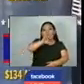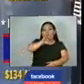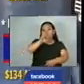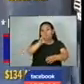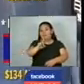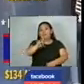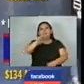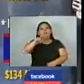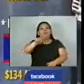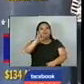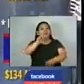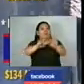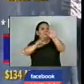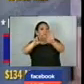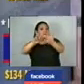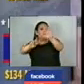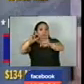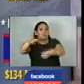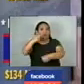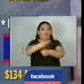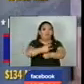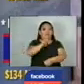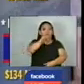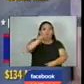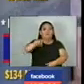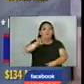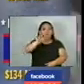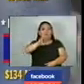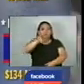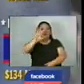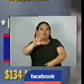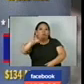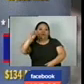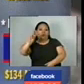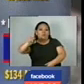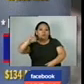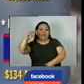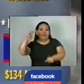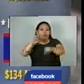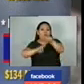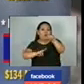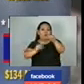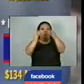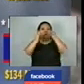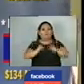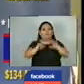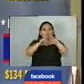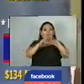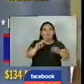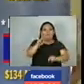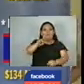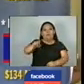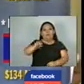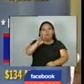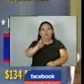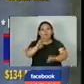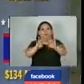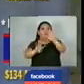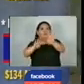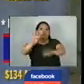3.673 millones. Guatemala, 1.352 millones de dólares. Le sigue Nicaragua con 1